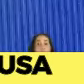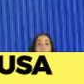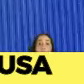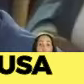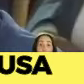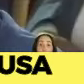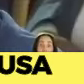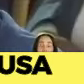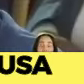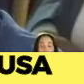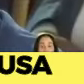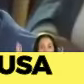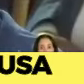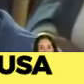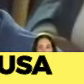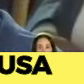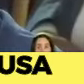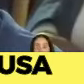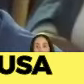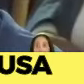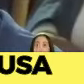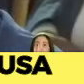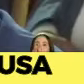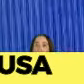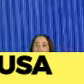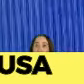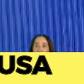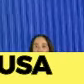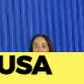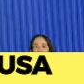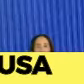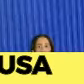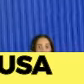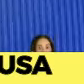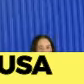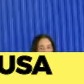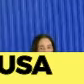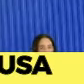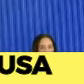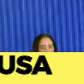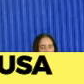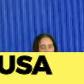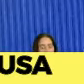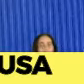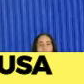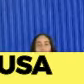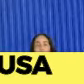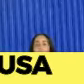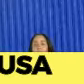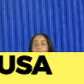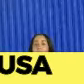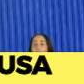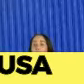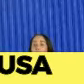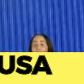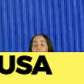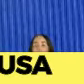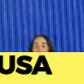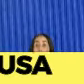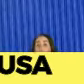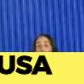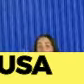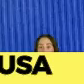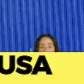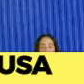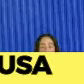decir que el ministro de Relaciones Exteriores, Roberto Álvarez, tiene contacto permanente con el secretario Blinken. No es que no tenemos comunicación, yo